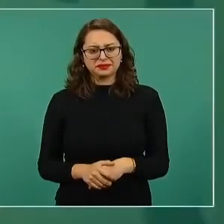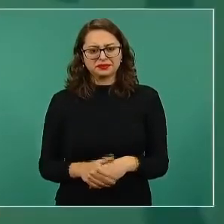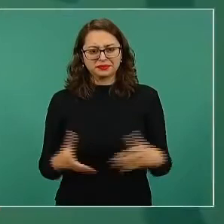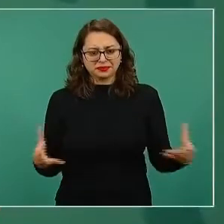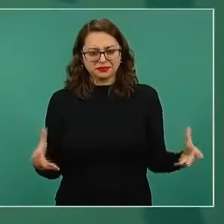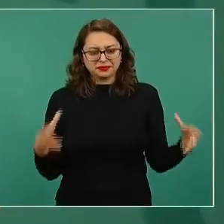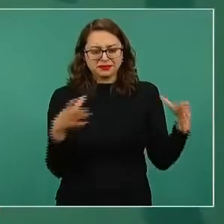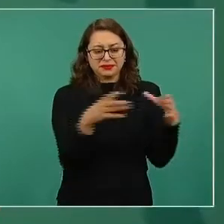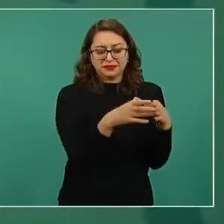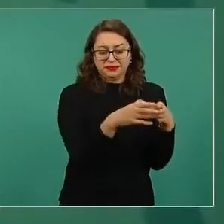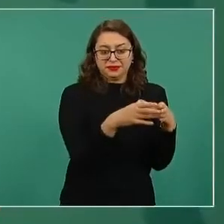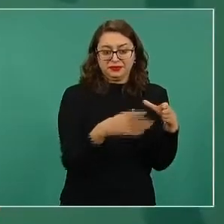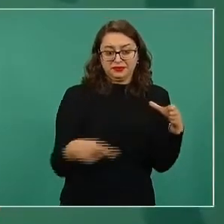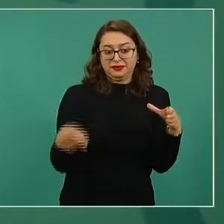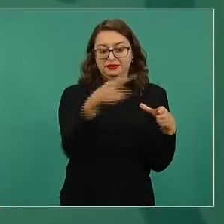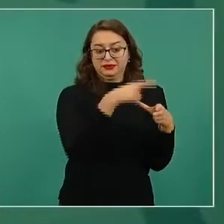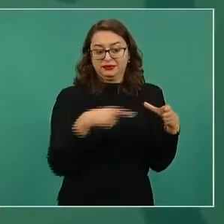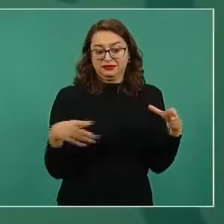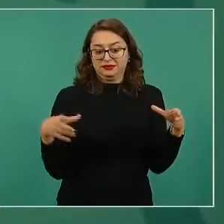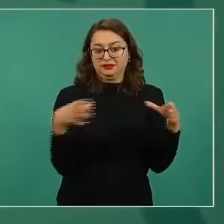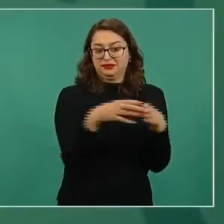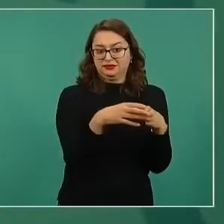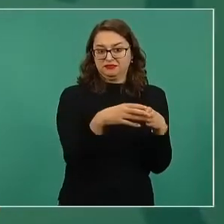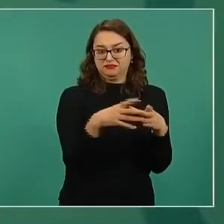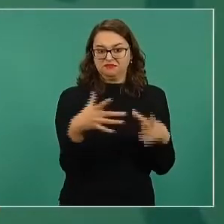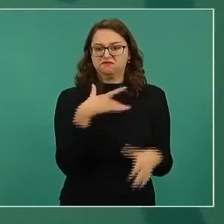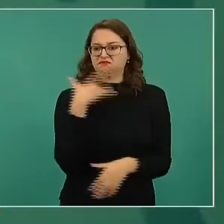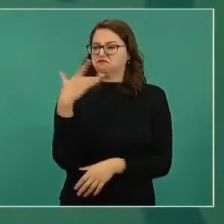se sentían radicales